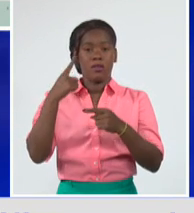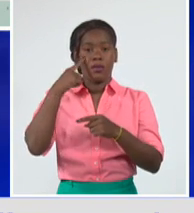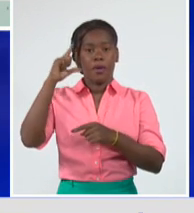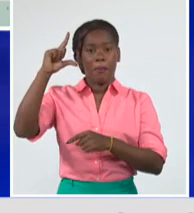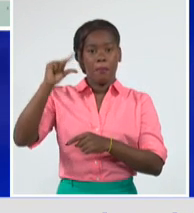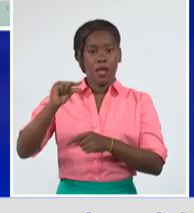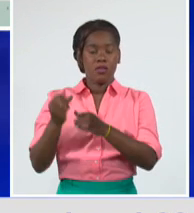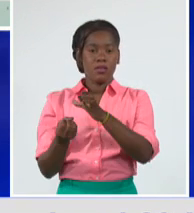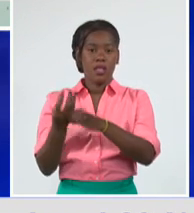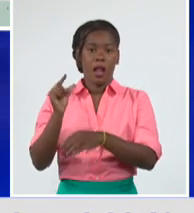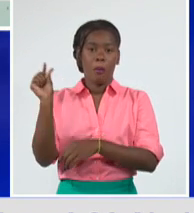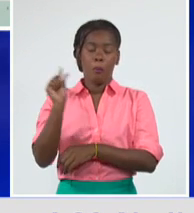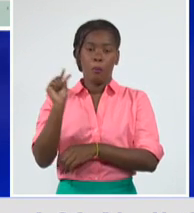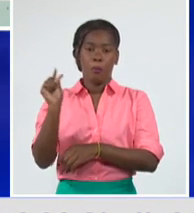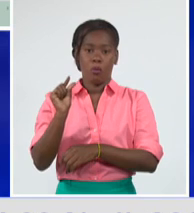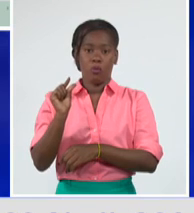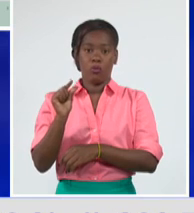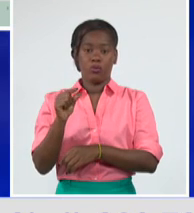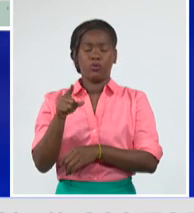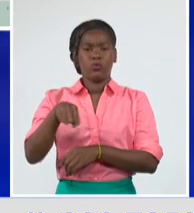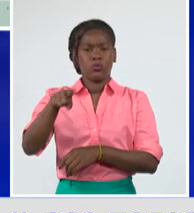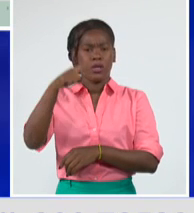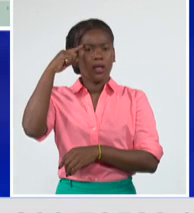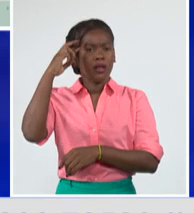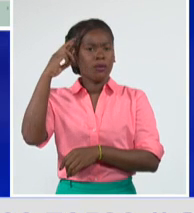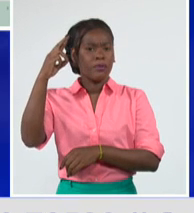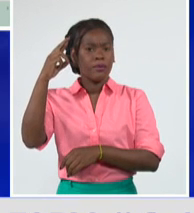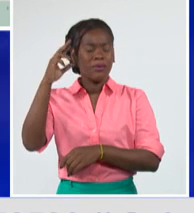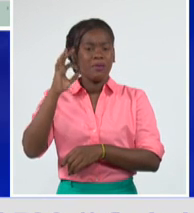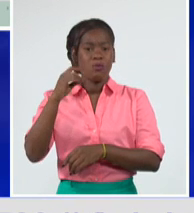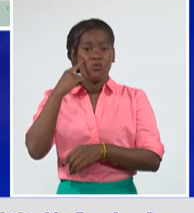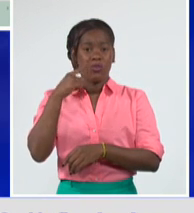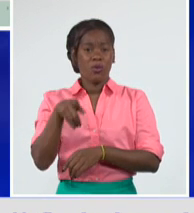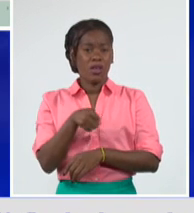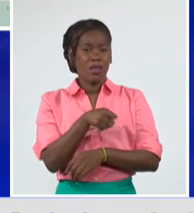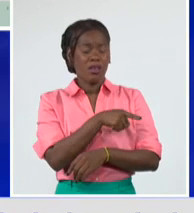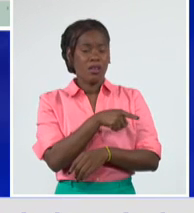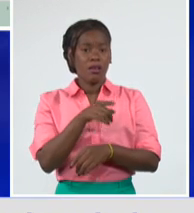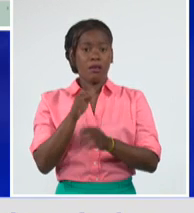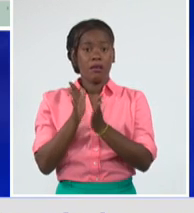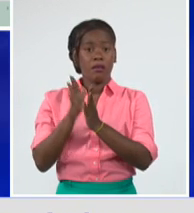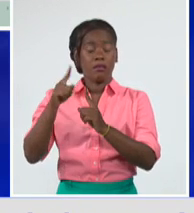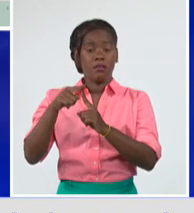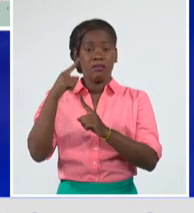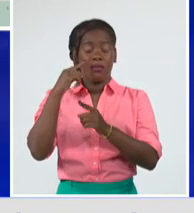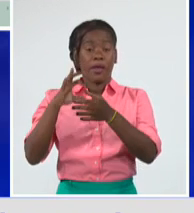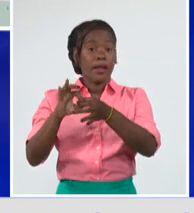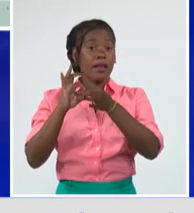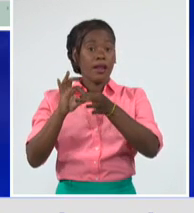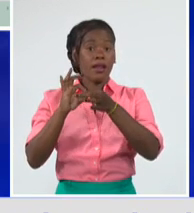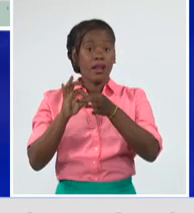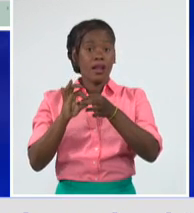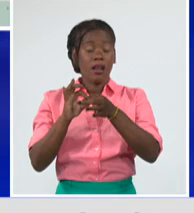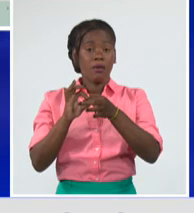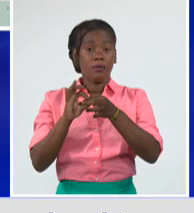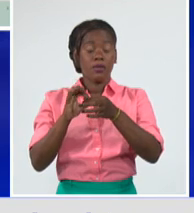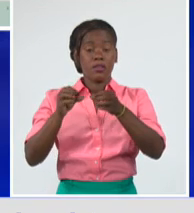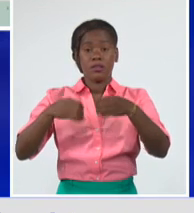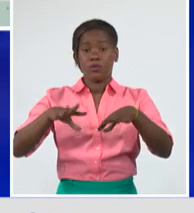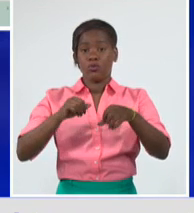todos recordamos la alta transmisión que presentó en semanas anteriores, ha ido de